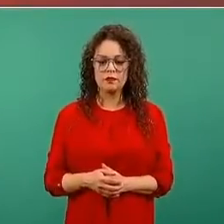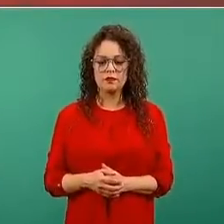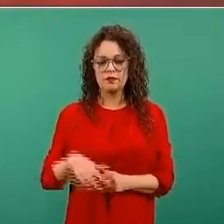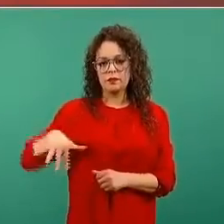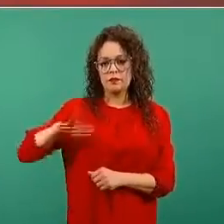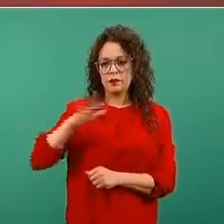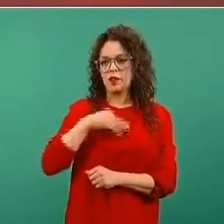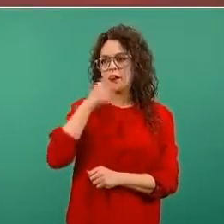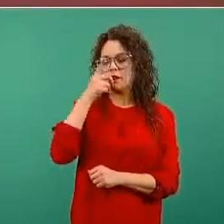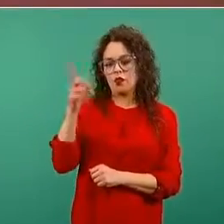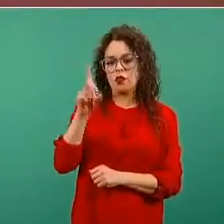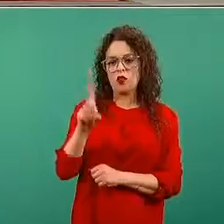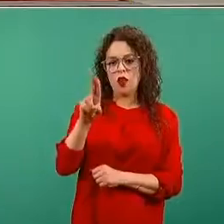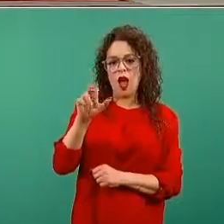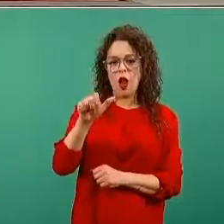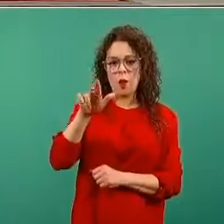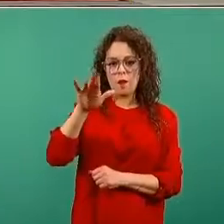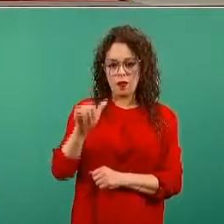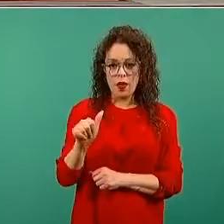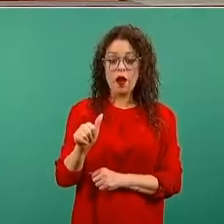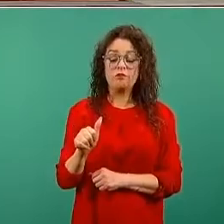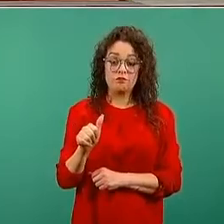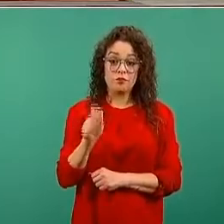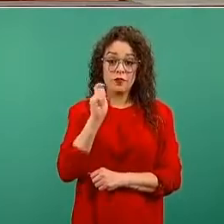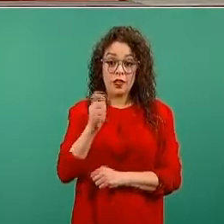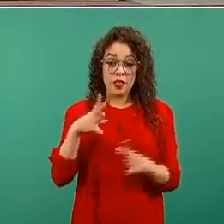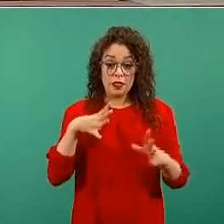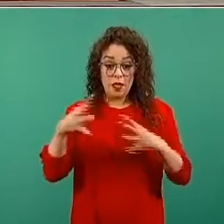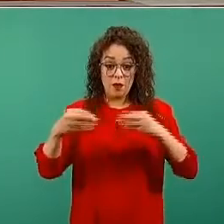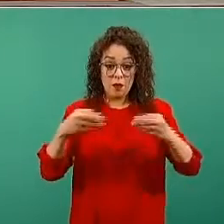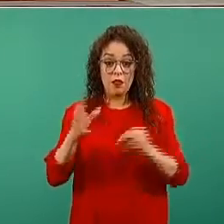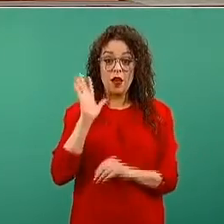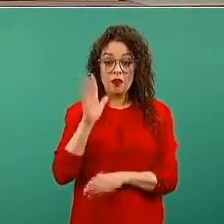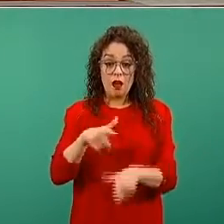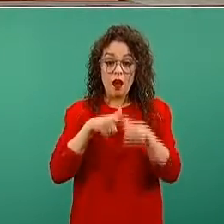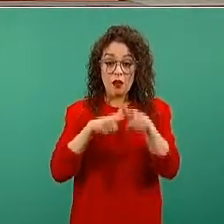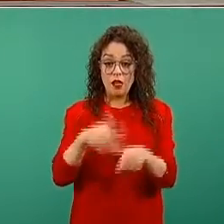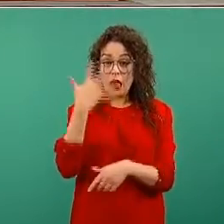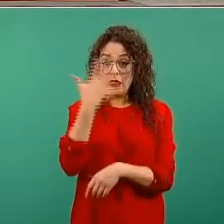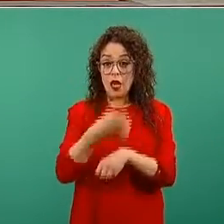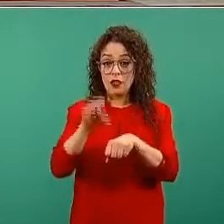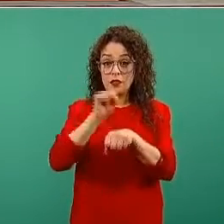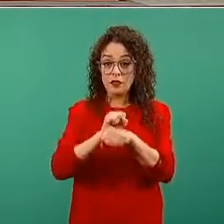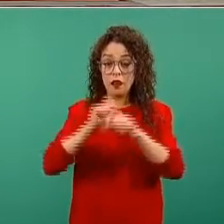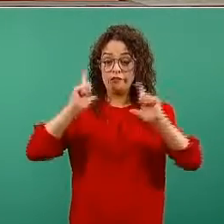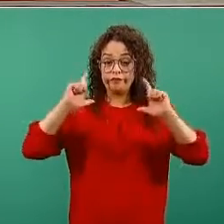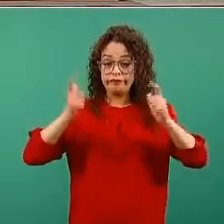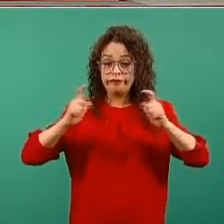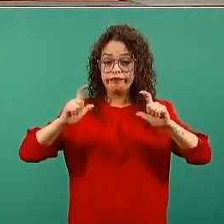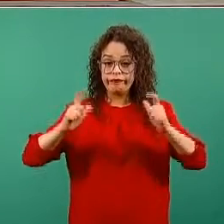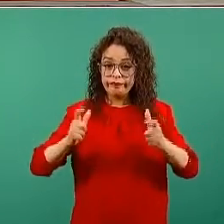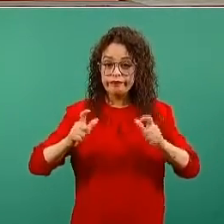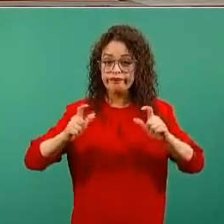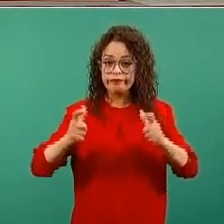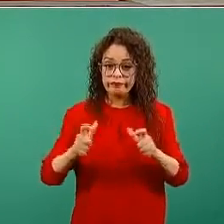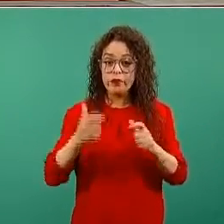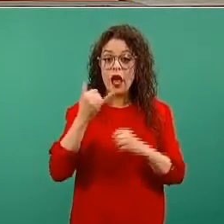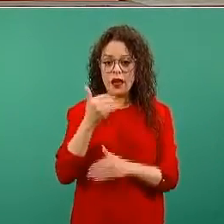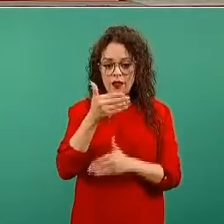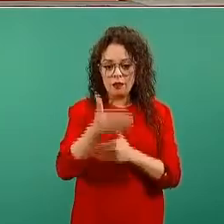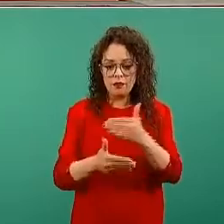doctor Alomía, pues además tenemos esta reducción sostenida ya por 10 semanas y esto más el avance de la